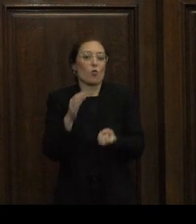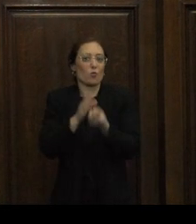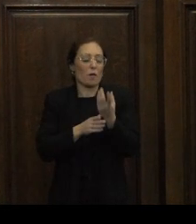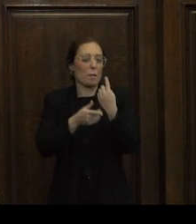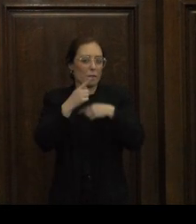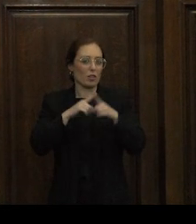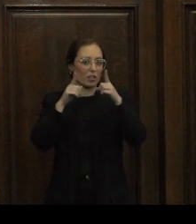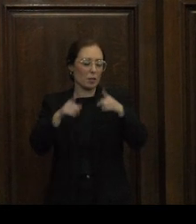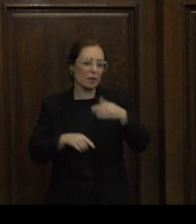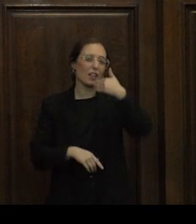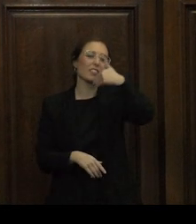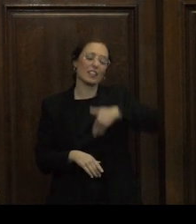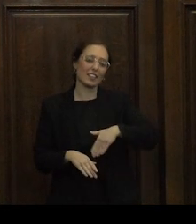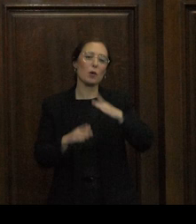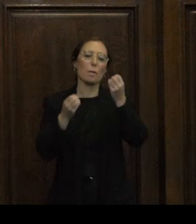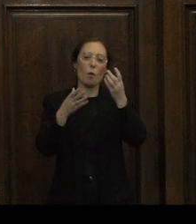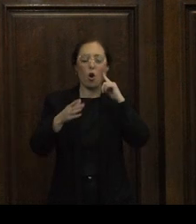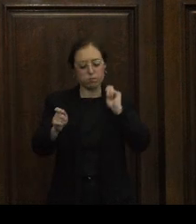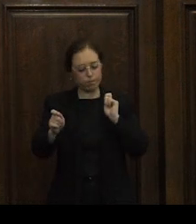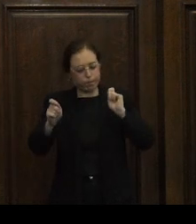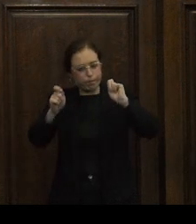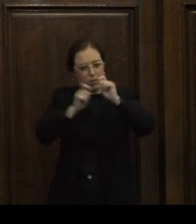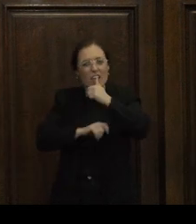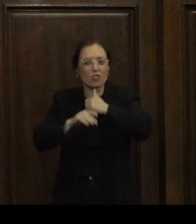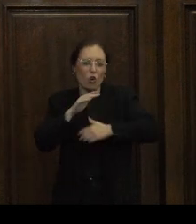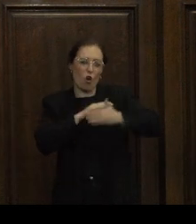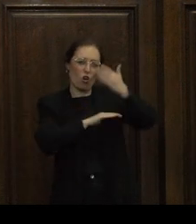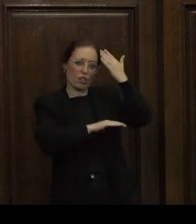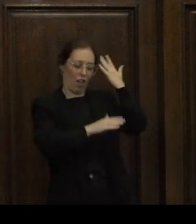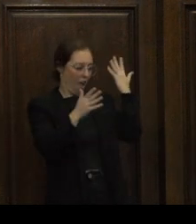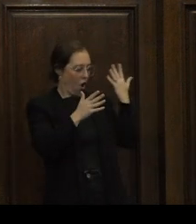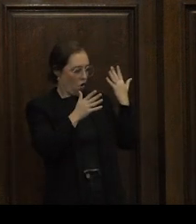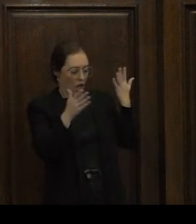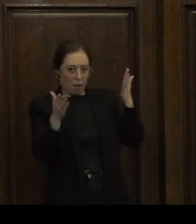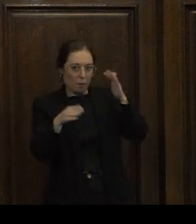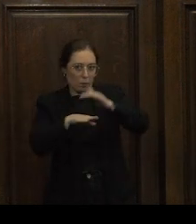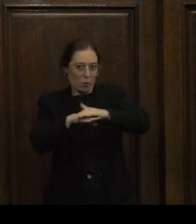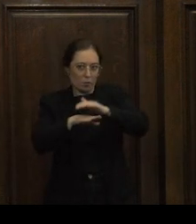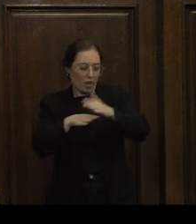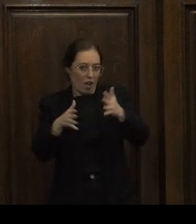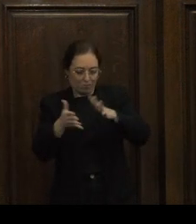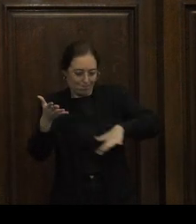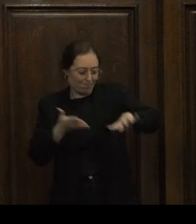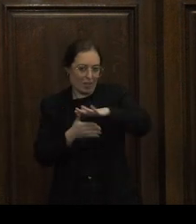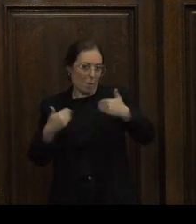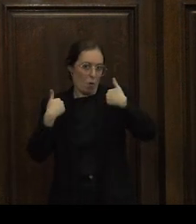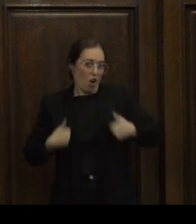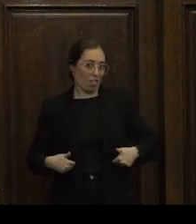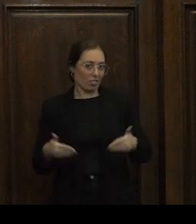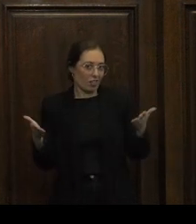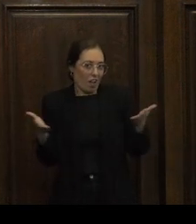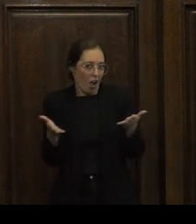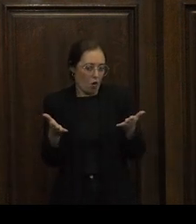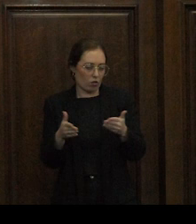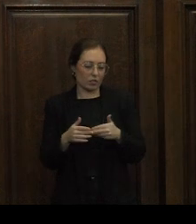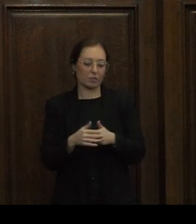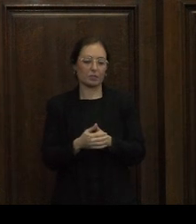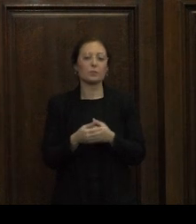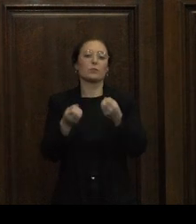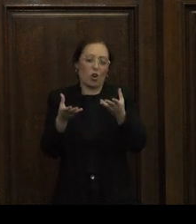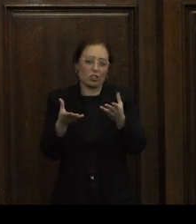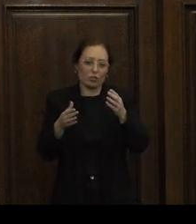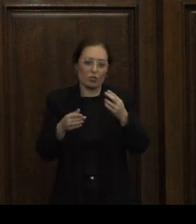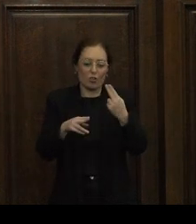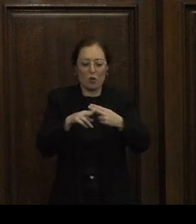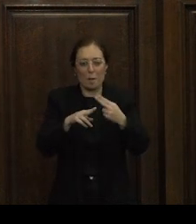modo comprensible, dadas las transformaciones históricas que está sufriendo justamente nuestro suelo moral, o esto que llamo